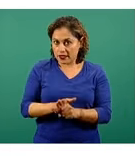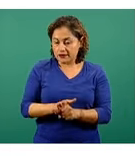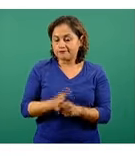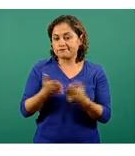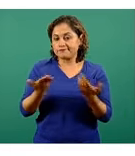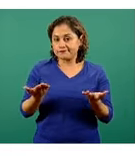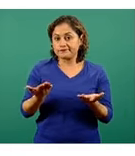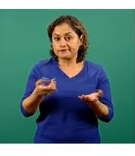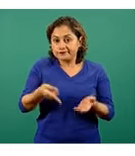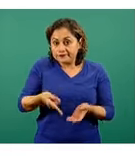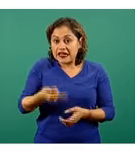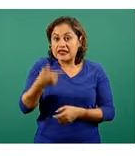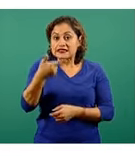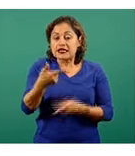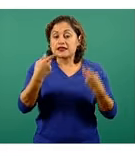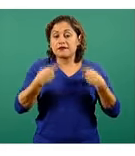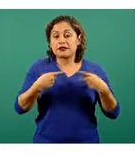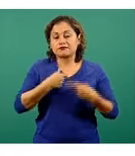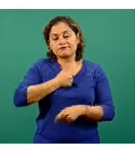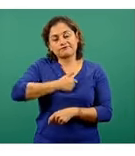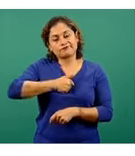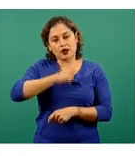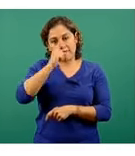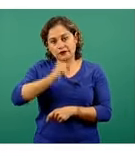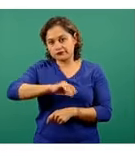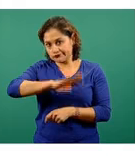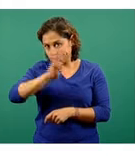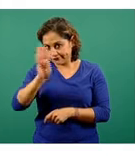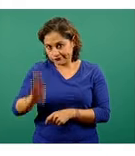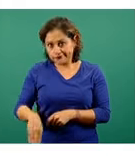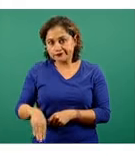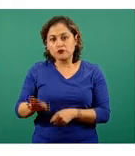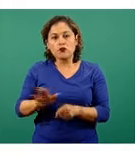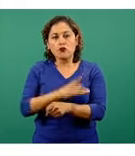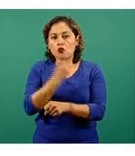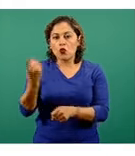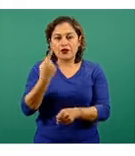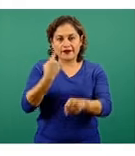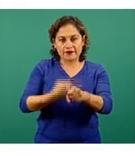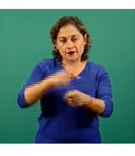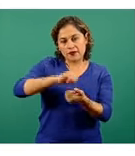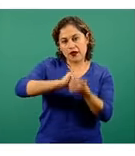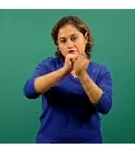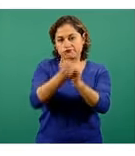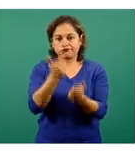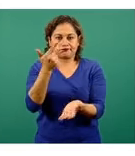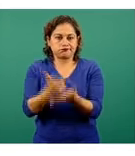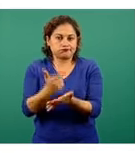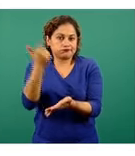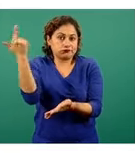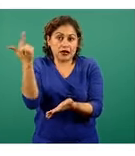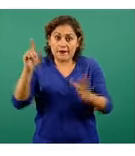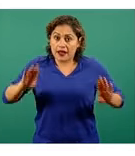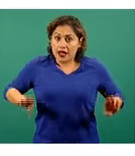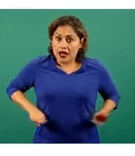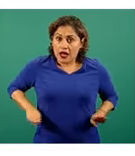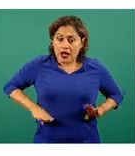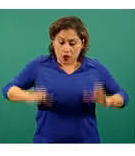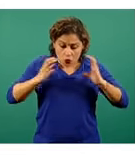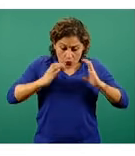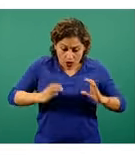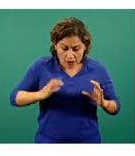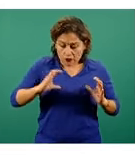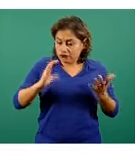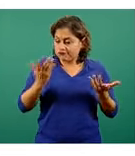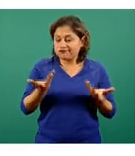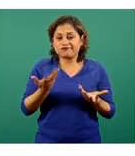de ellas pierden la vida a consecuencia de sus complicaciones, de las complicaciones que la enfermedad produce, dado que sabemos que